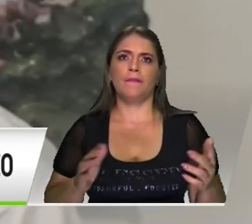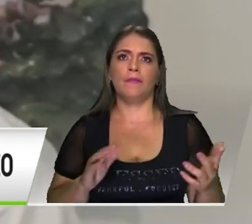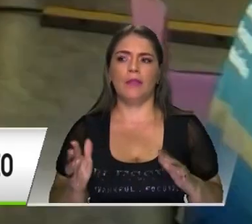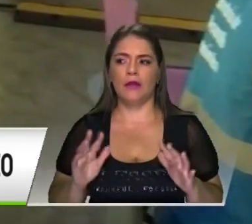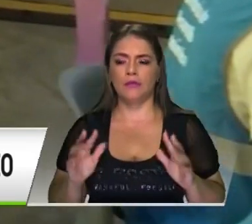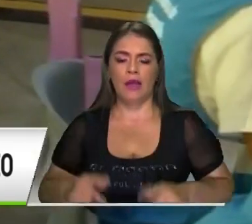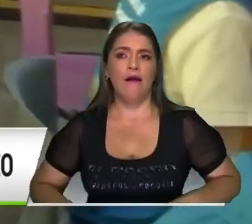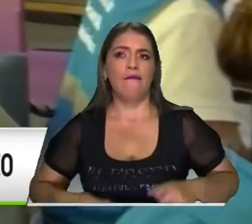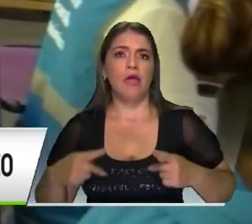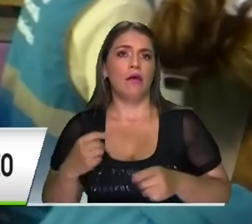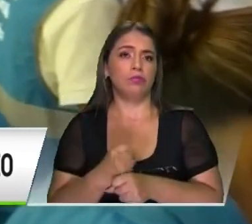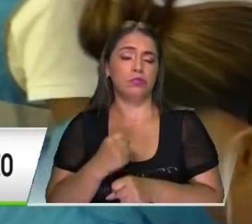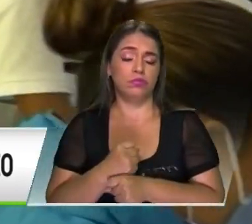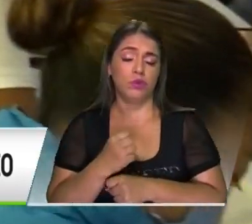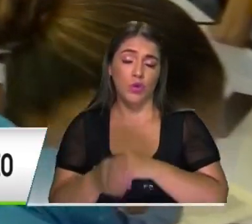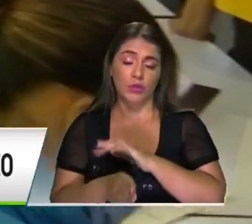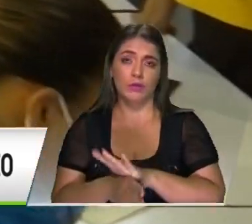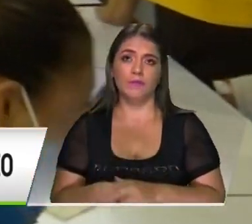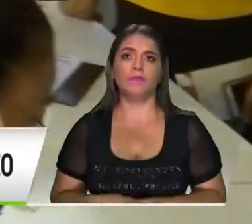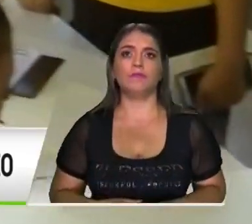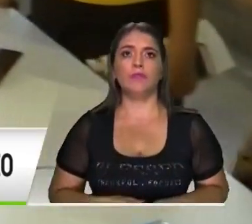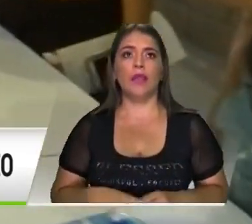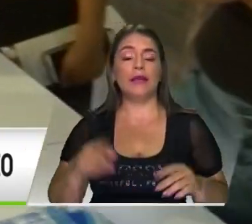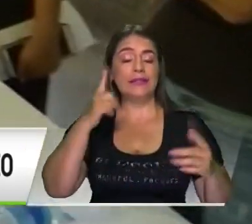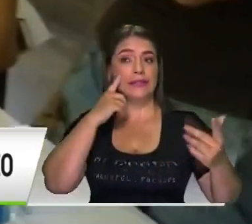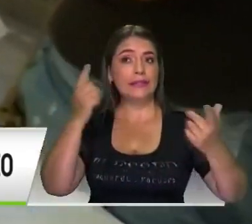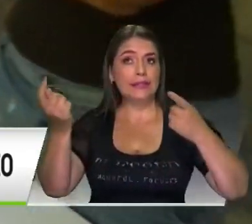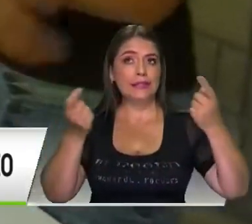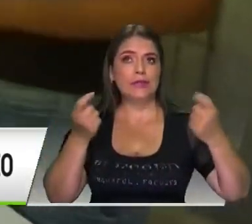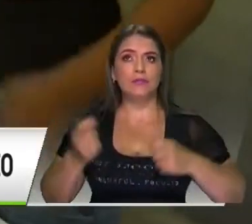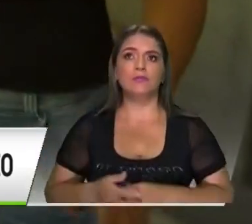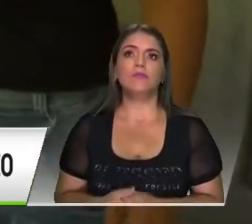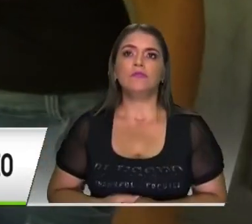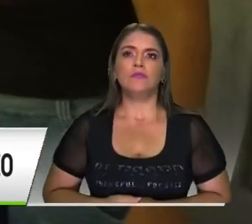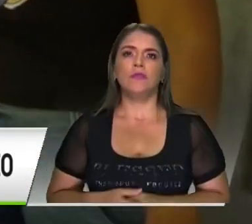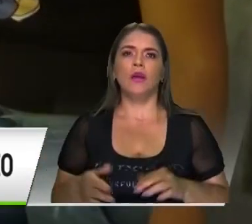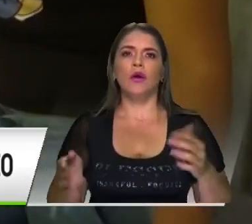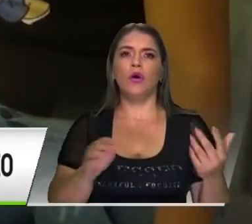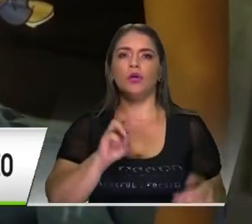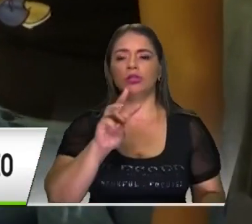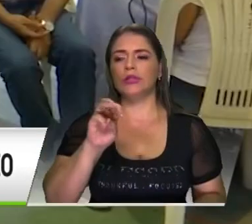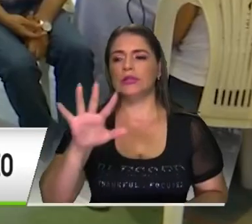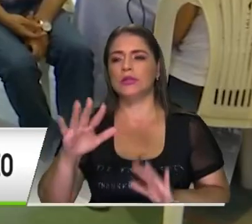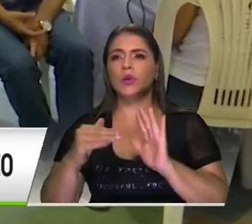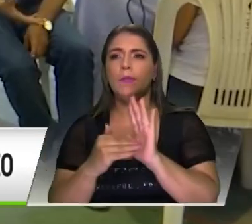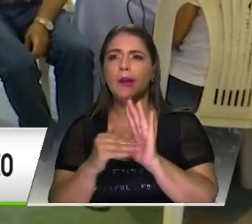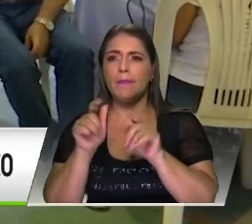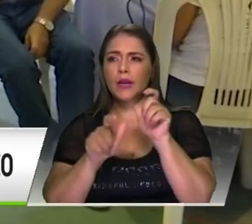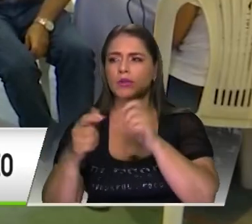vida laboral. Por medio de esa estrategia también se han capacitado unas 85 mil